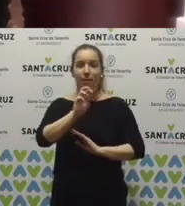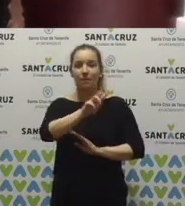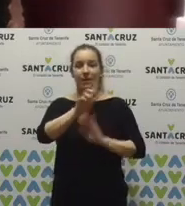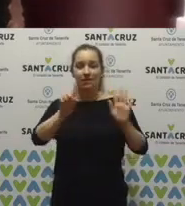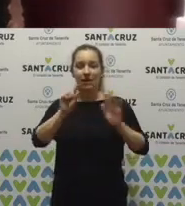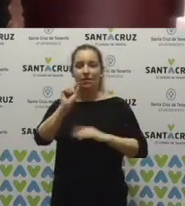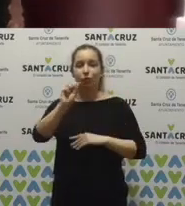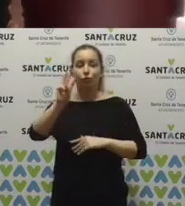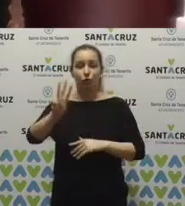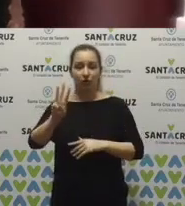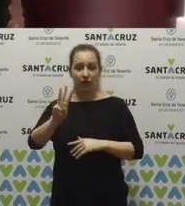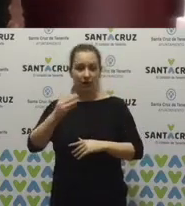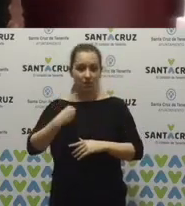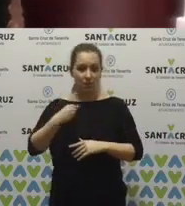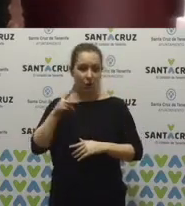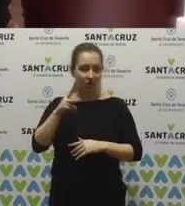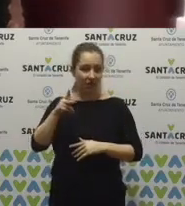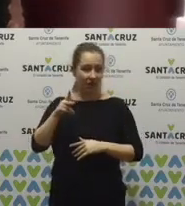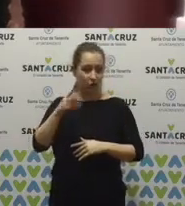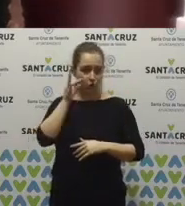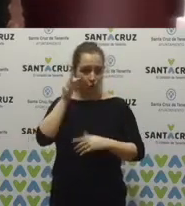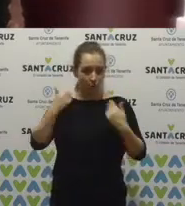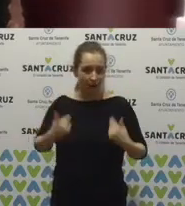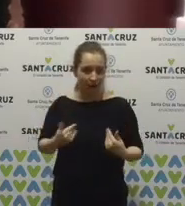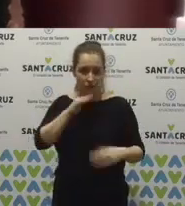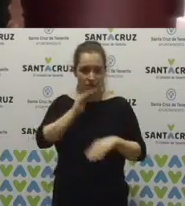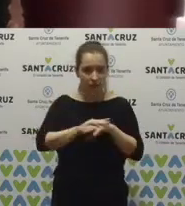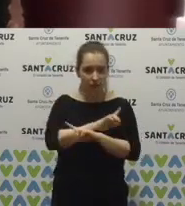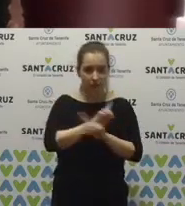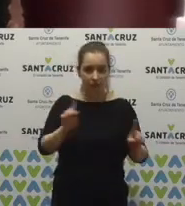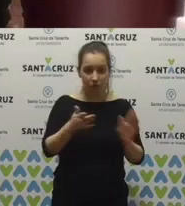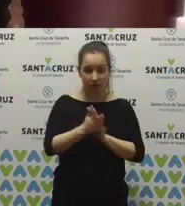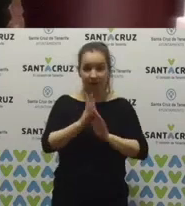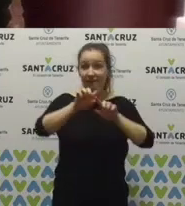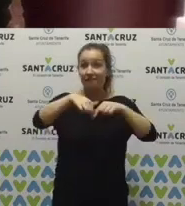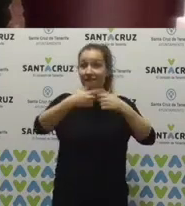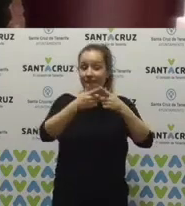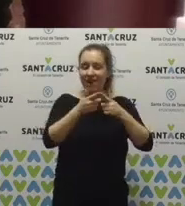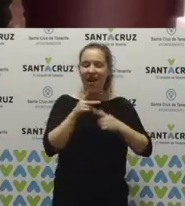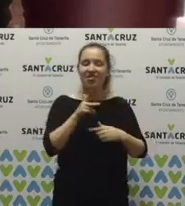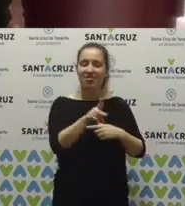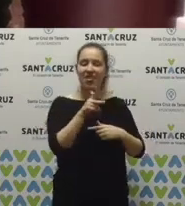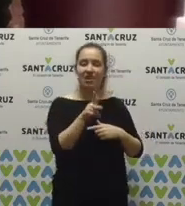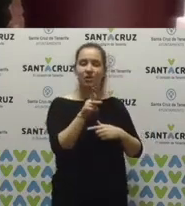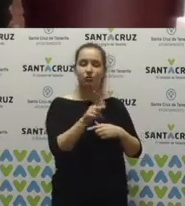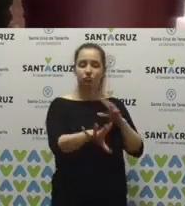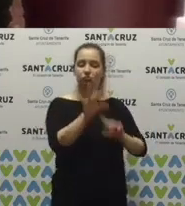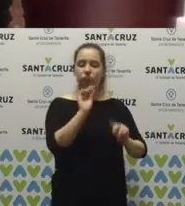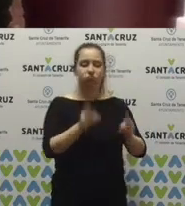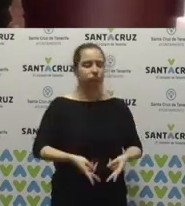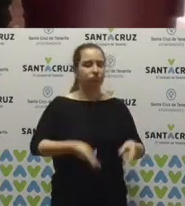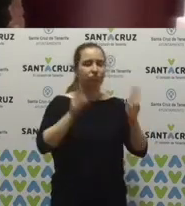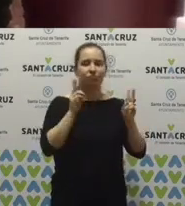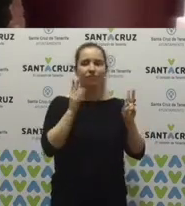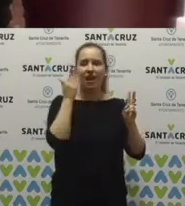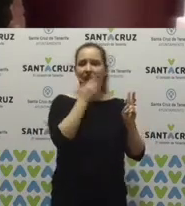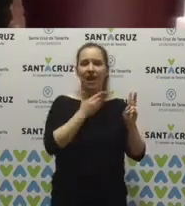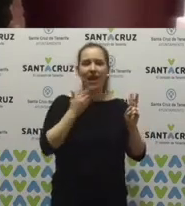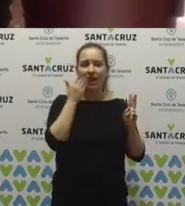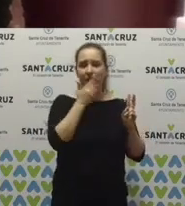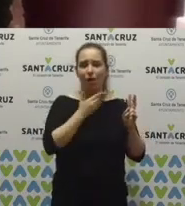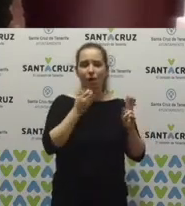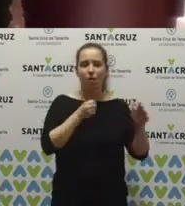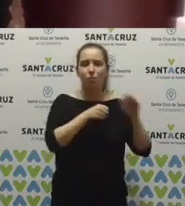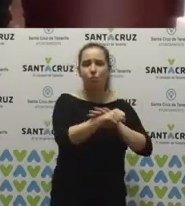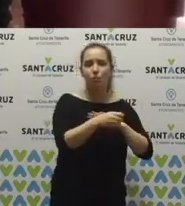nosotros si tenemos sensibilidad con la población las familias tienen derecho a decidir dónde quieren poner a sus hijos por ejemplo porque